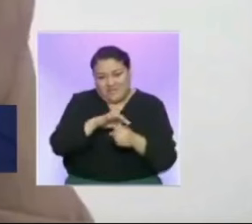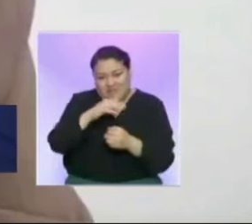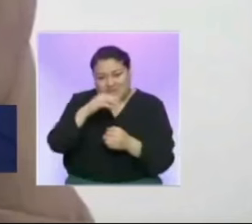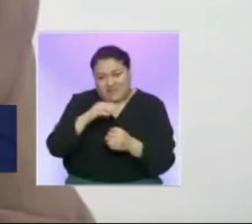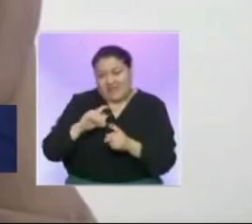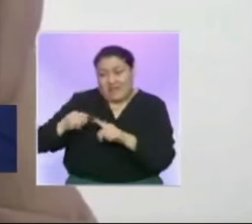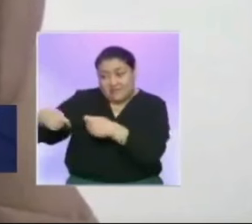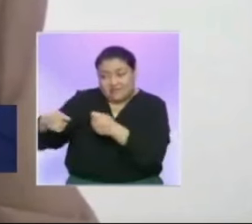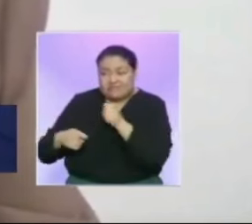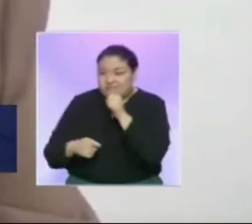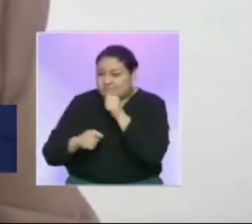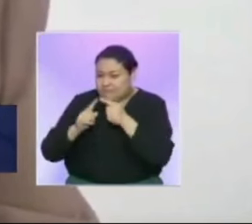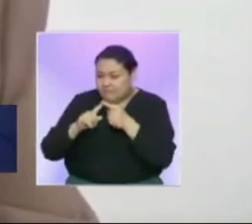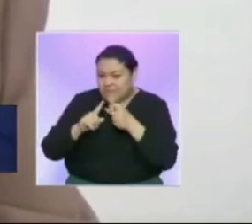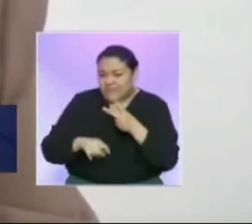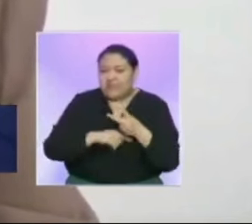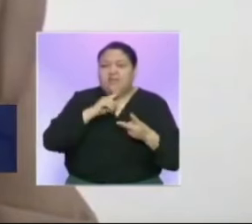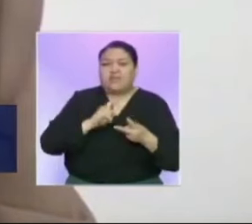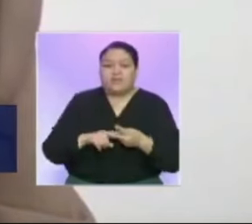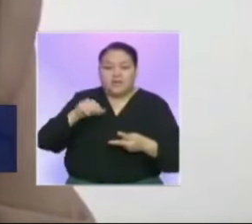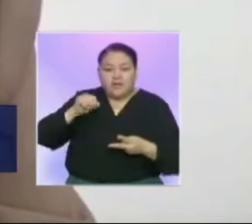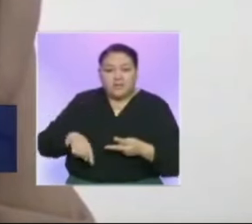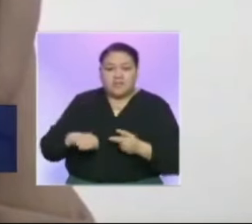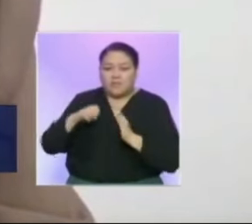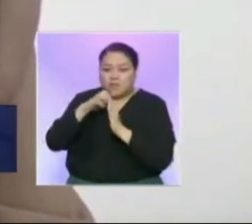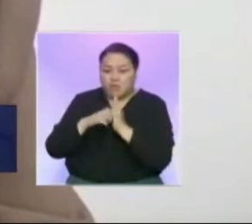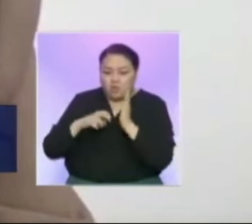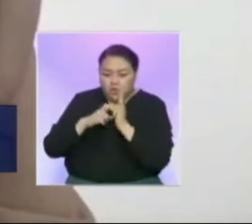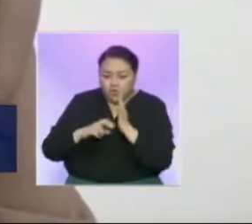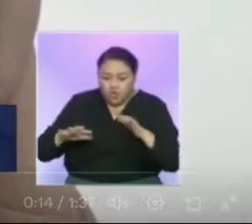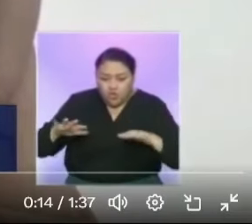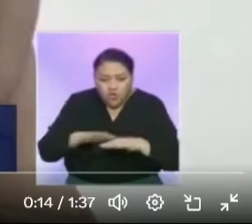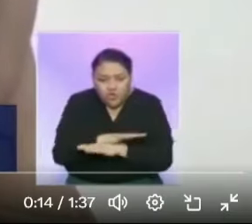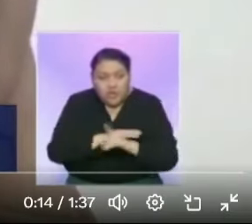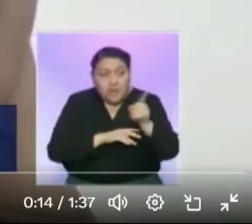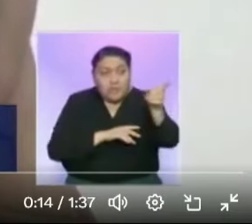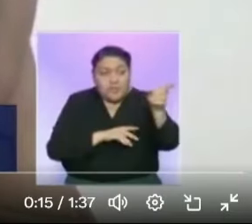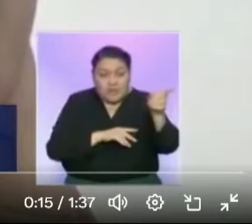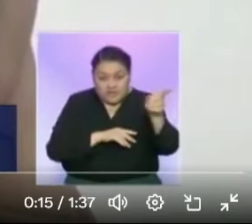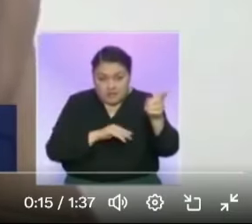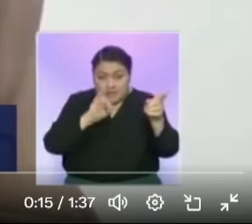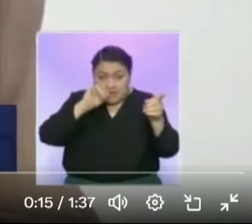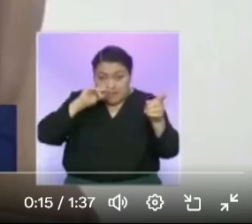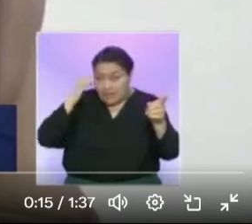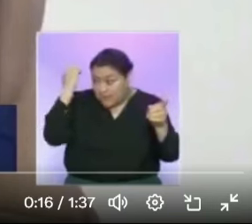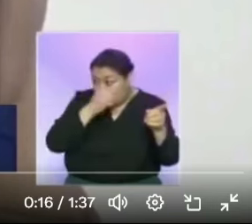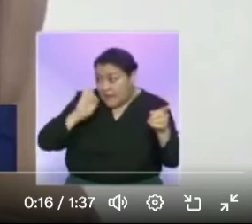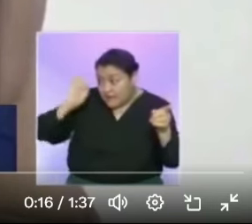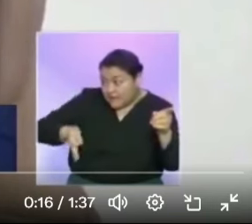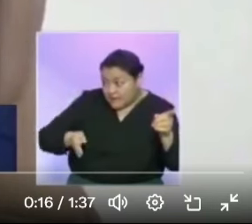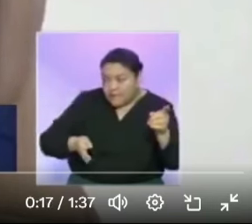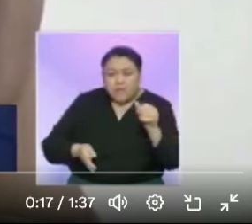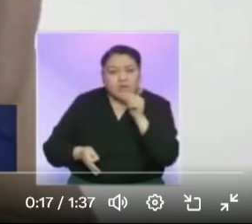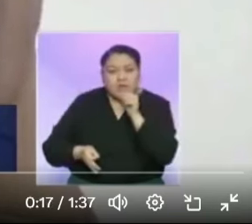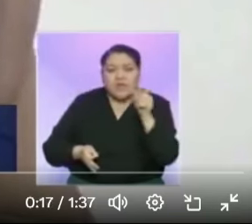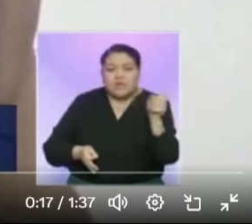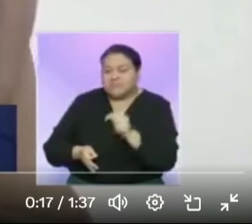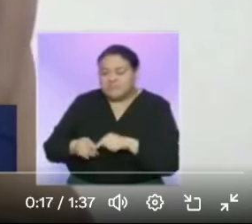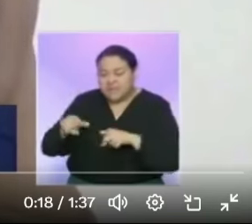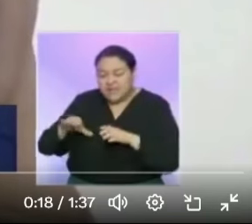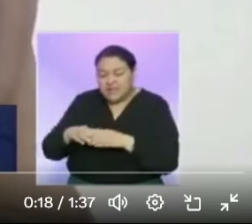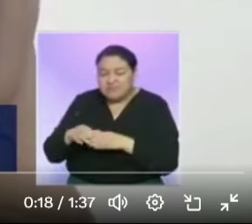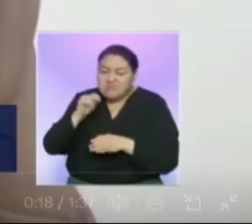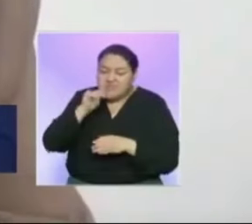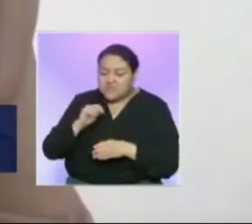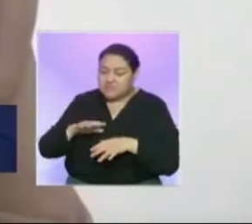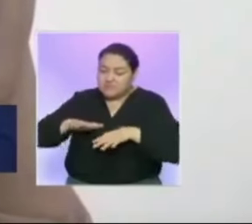está ante una excepcionalidad y también que ni en la constitución y en la Ley General de partidos políticos está prohibida